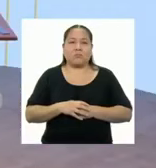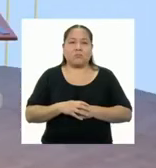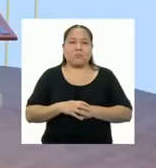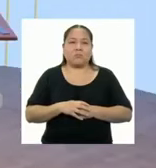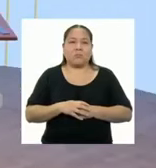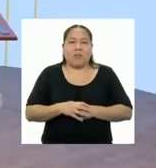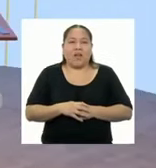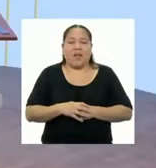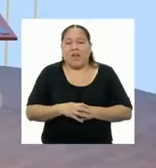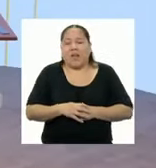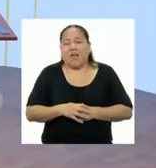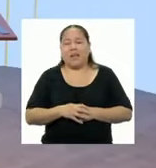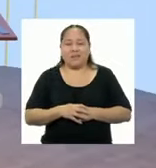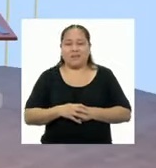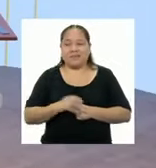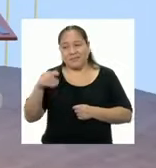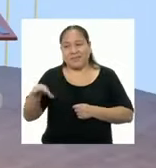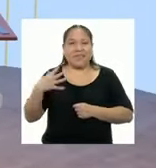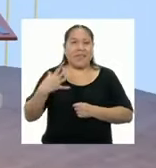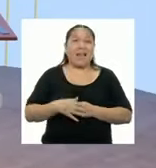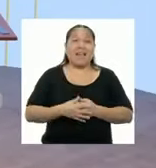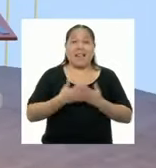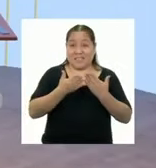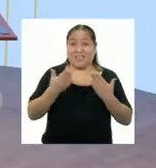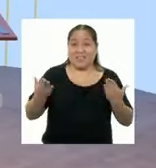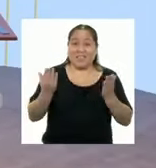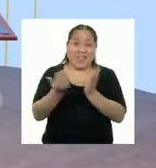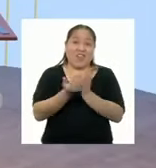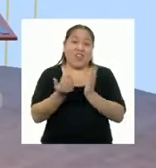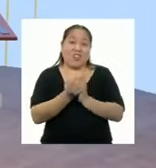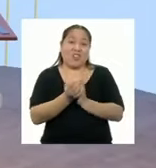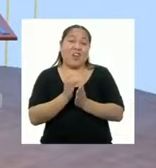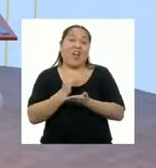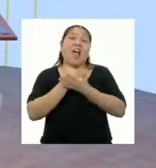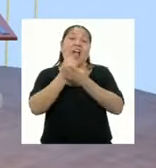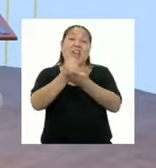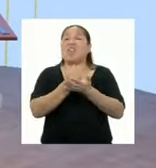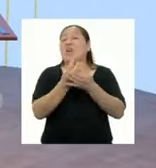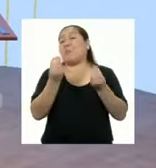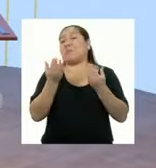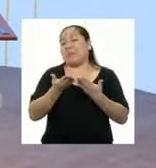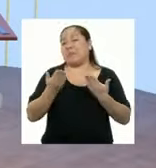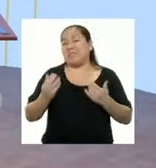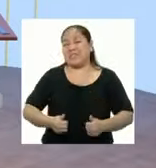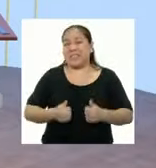¿Ven? Los útiles de la escuela sirven para resolver varias cosas de la vida.